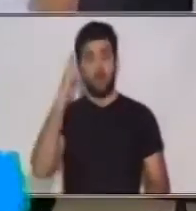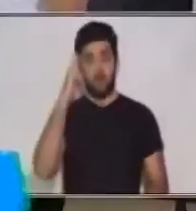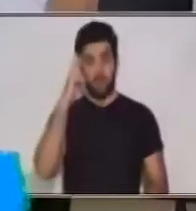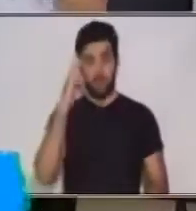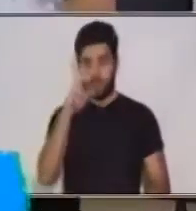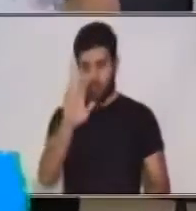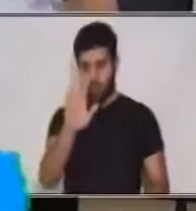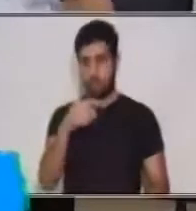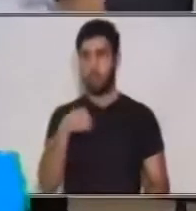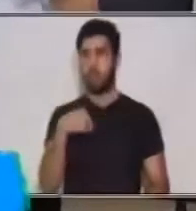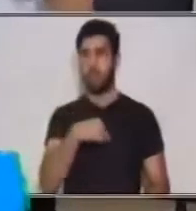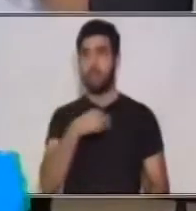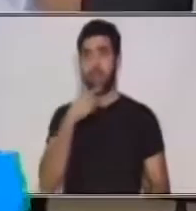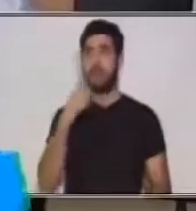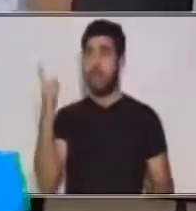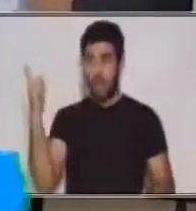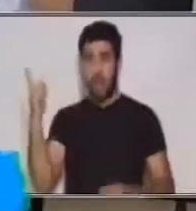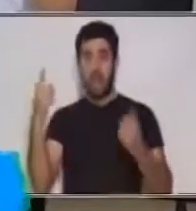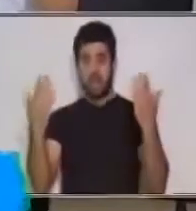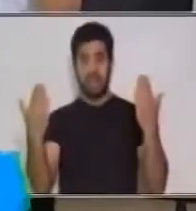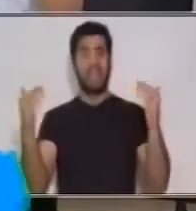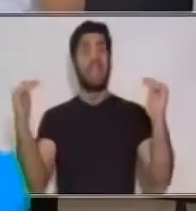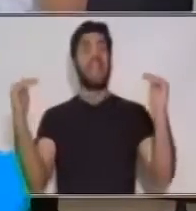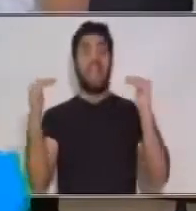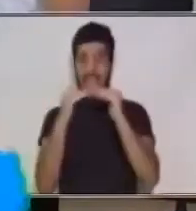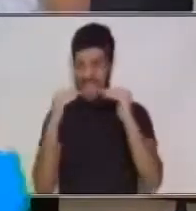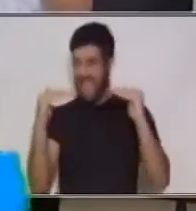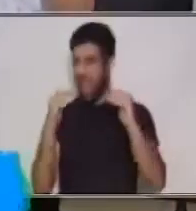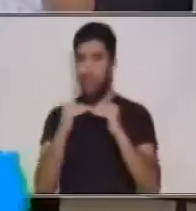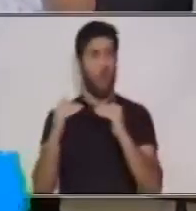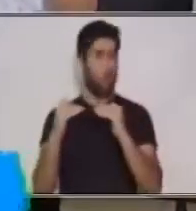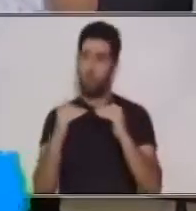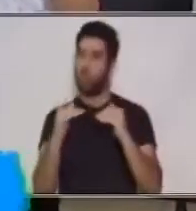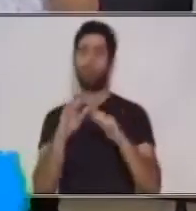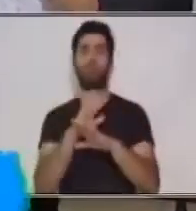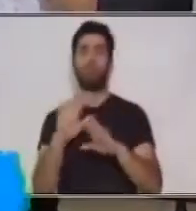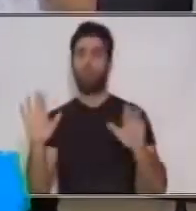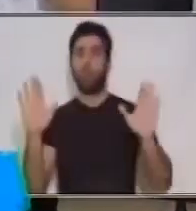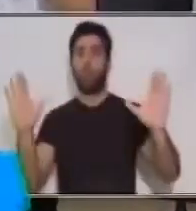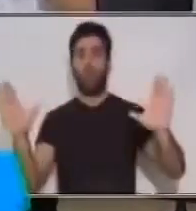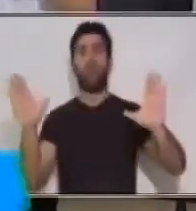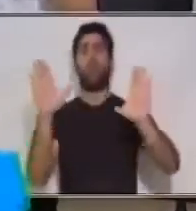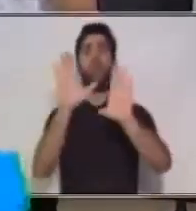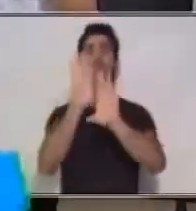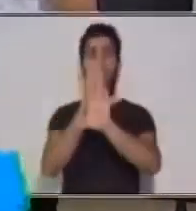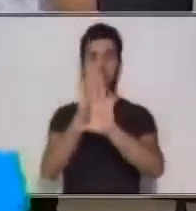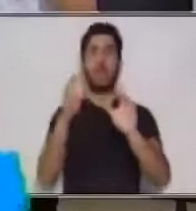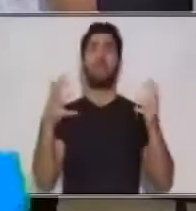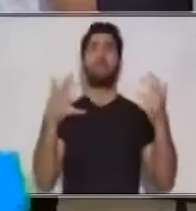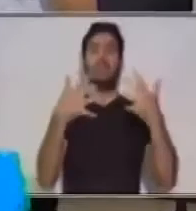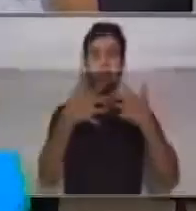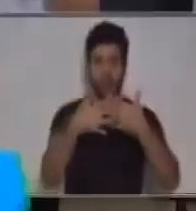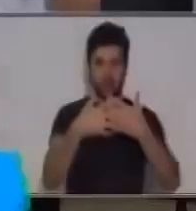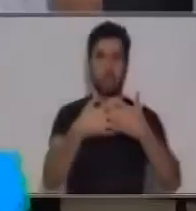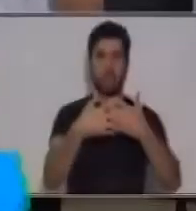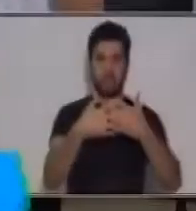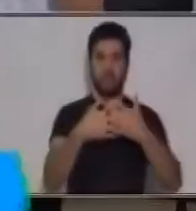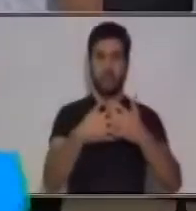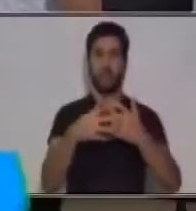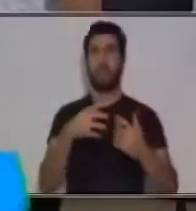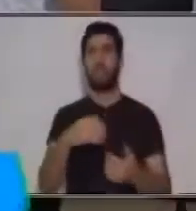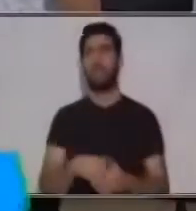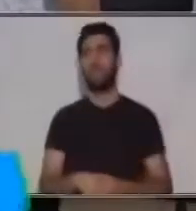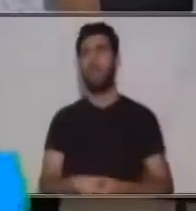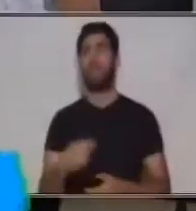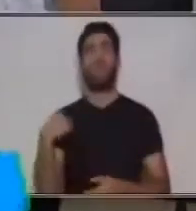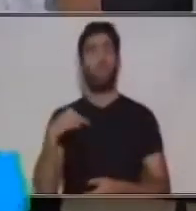que estos son iguales, solo puedo decir que son congruentes. ¿Por qué? Por el color, ¿sí? Y la textura, entonces por eso no